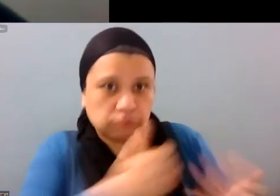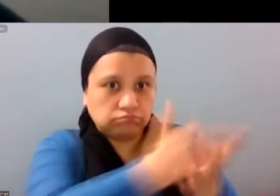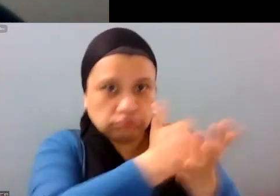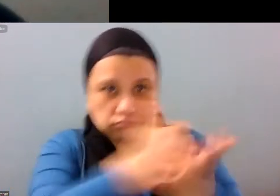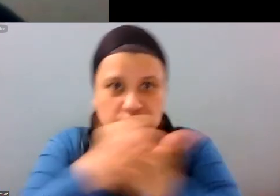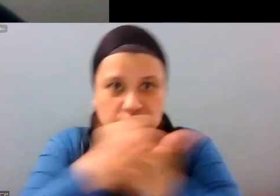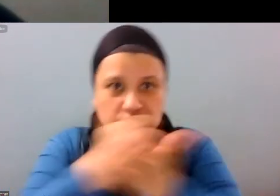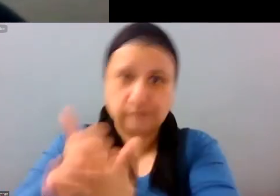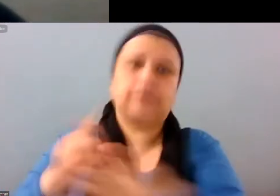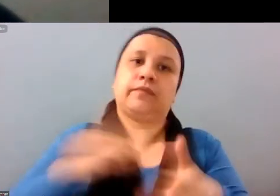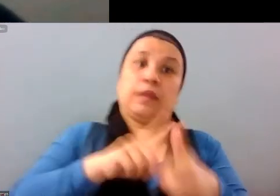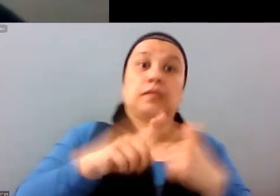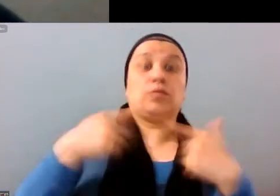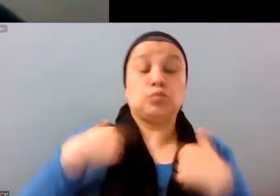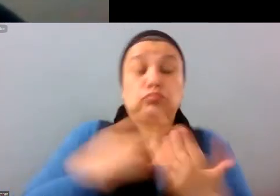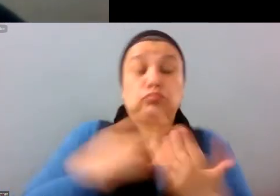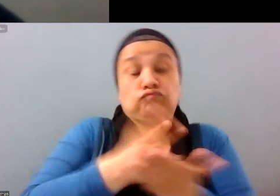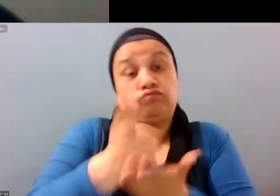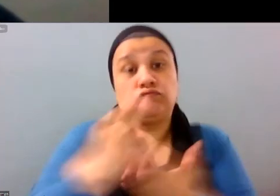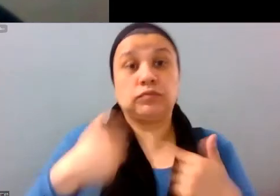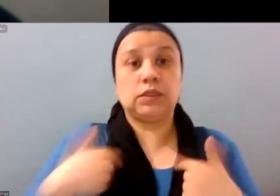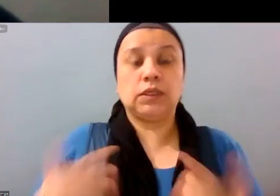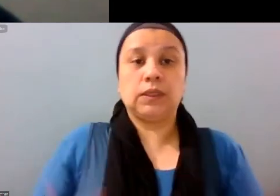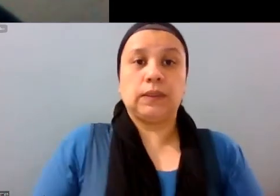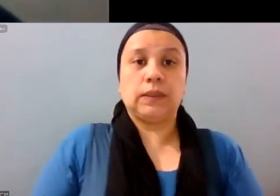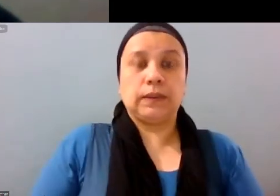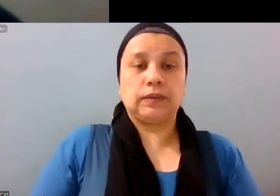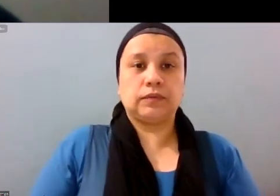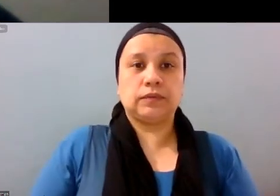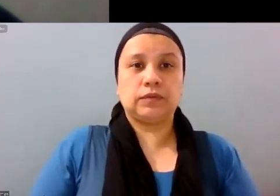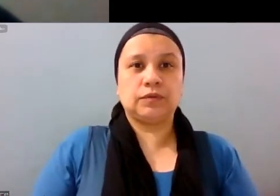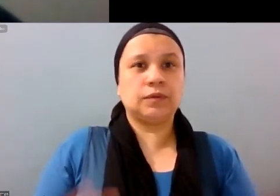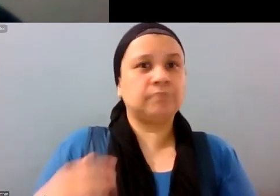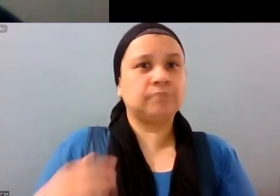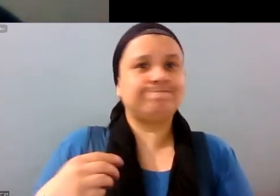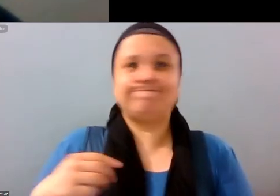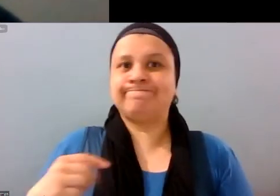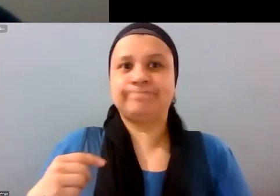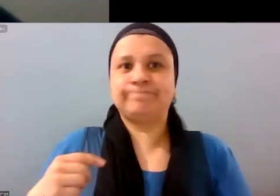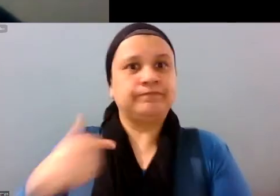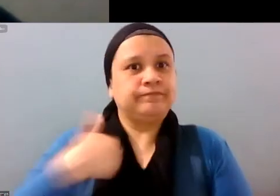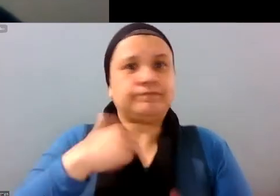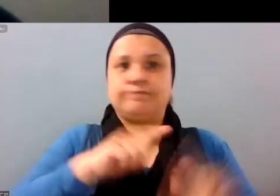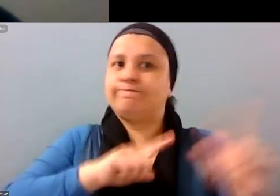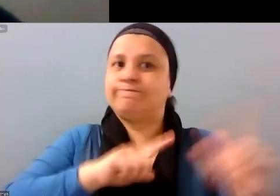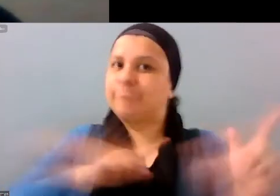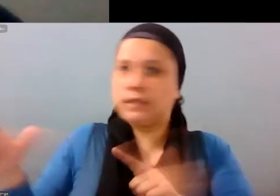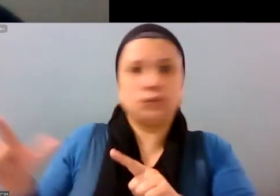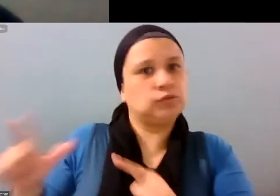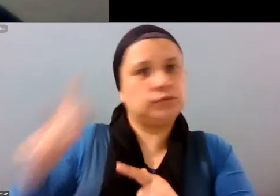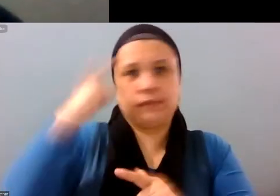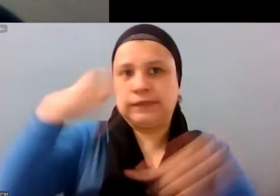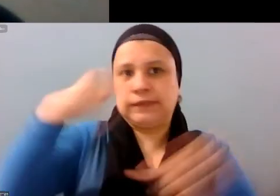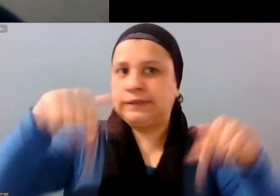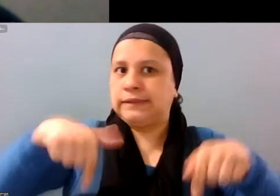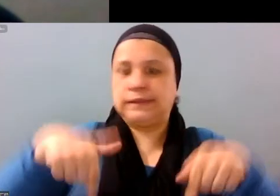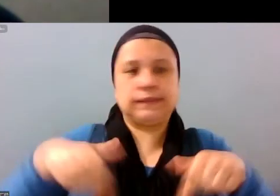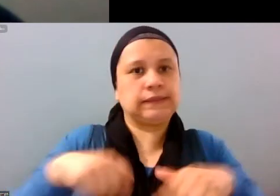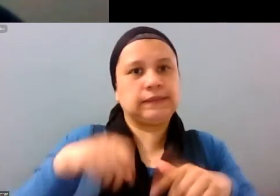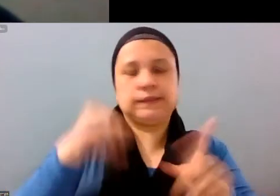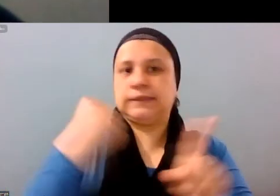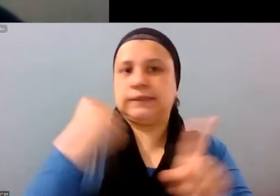sinceramente no estábamos preparados para esta situación nos tocó